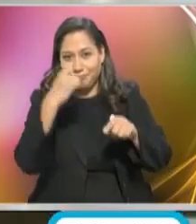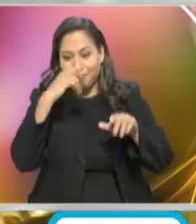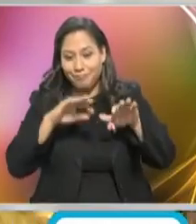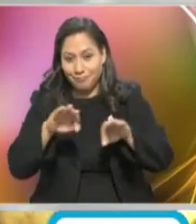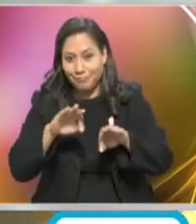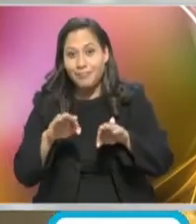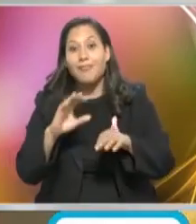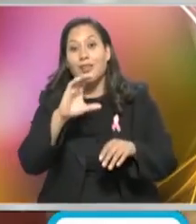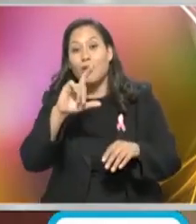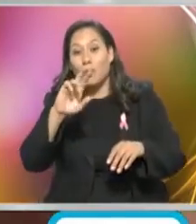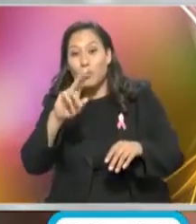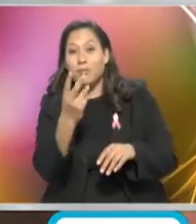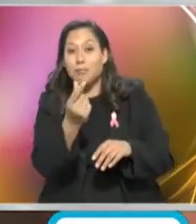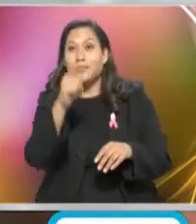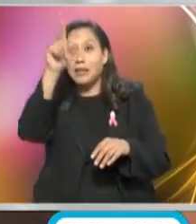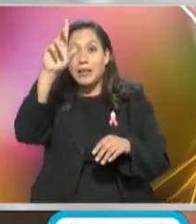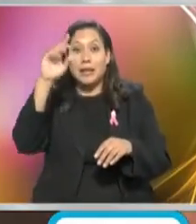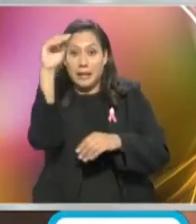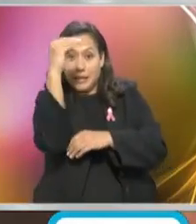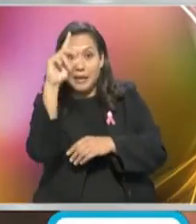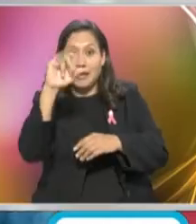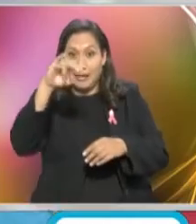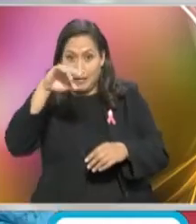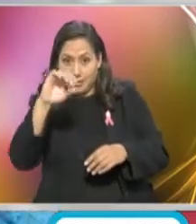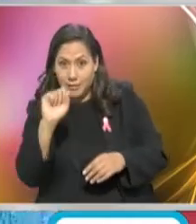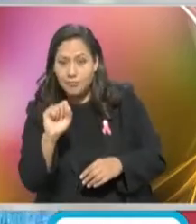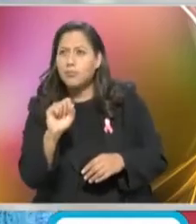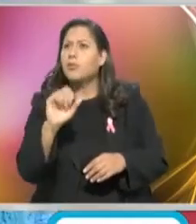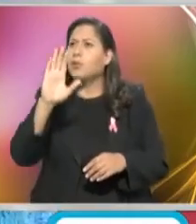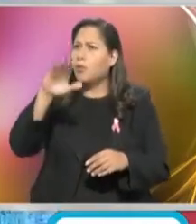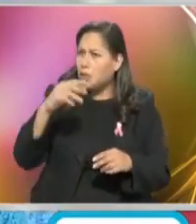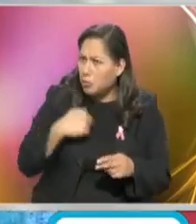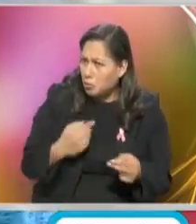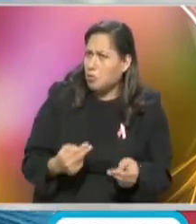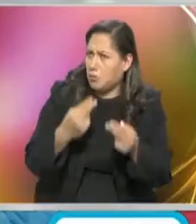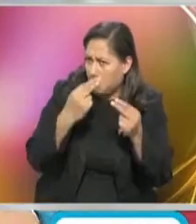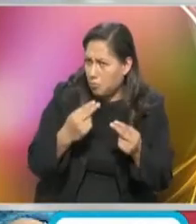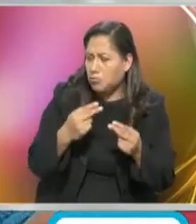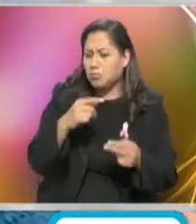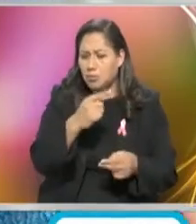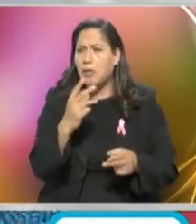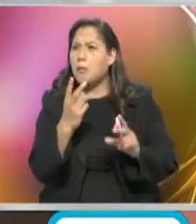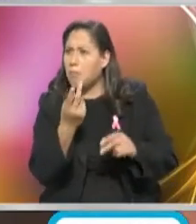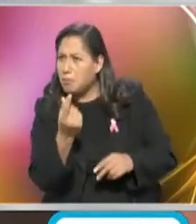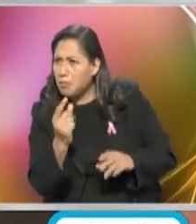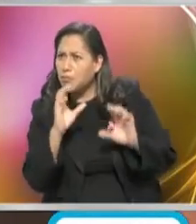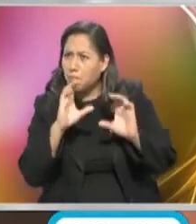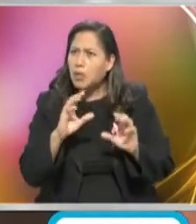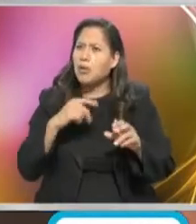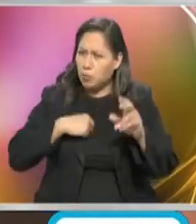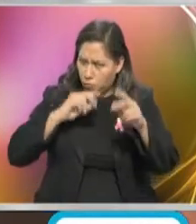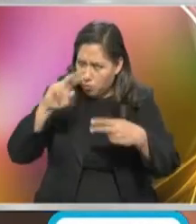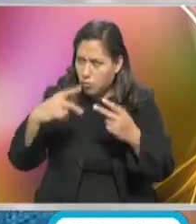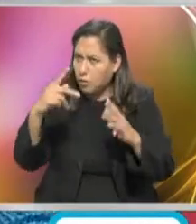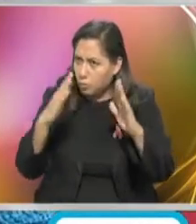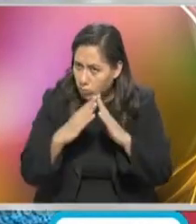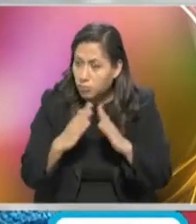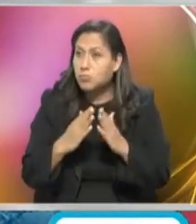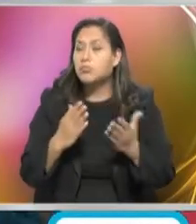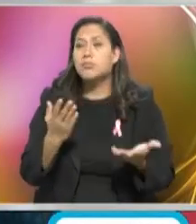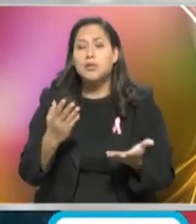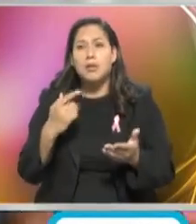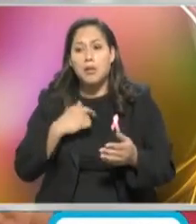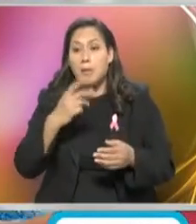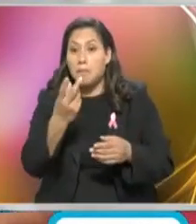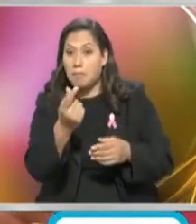pertenecen, que se van a los dinamos, se van pasando todo esto y, oye, yo tengo un negocio en donde puedo ir a tu domicilio,